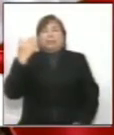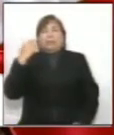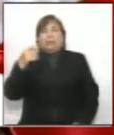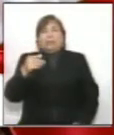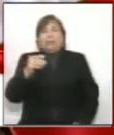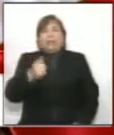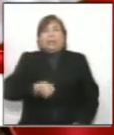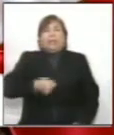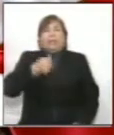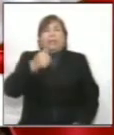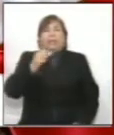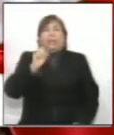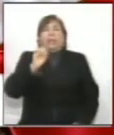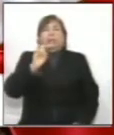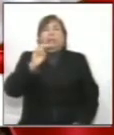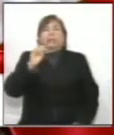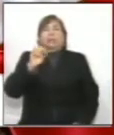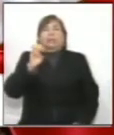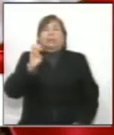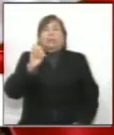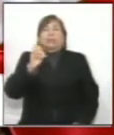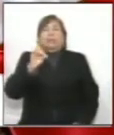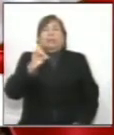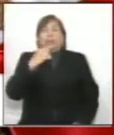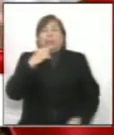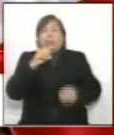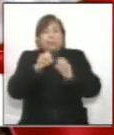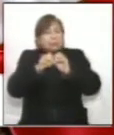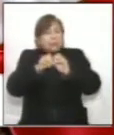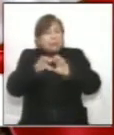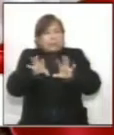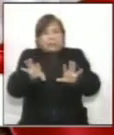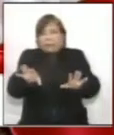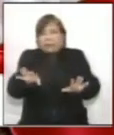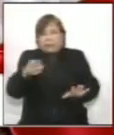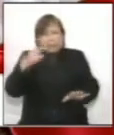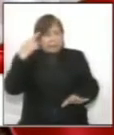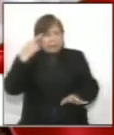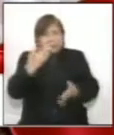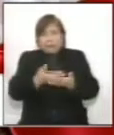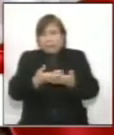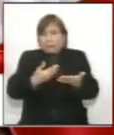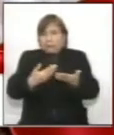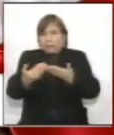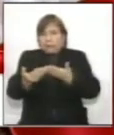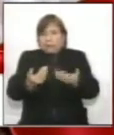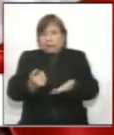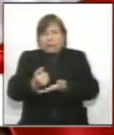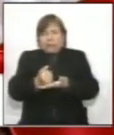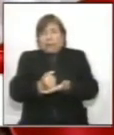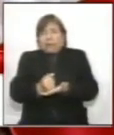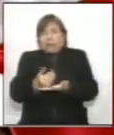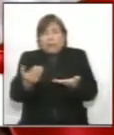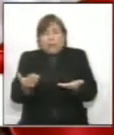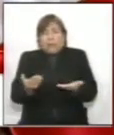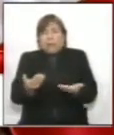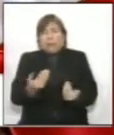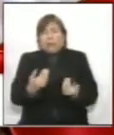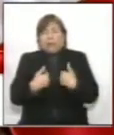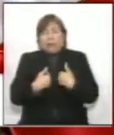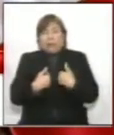SUNEDU. Esas conversaciones han sido con el más transparente motivo de poder colaborar en que el gabinete tenga